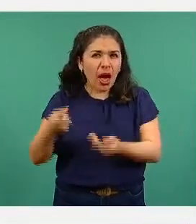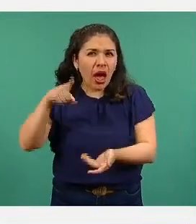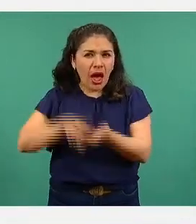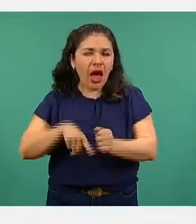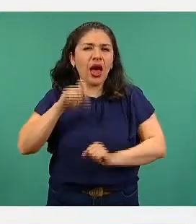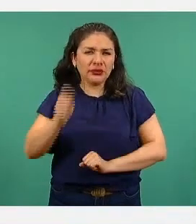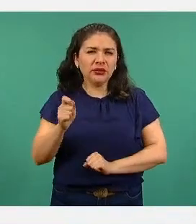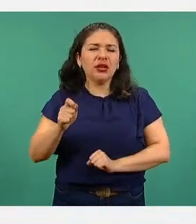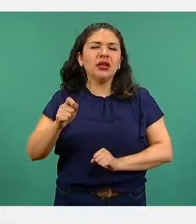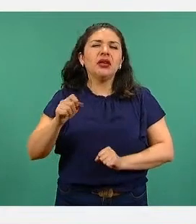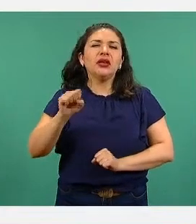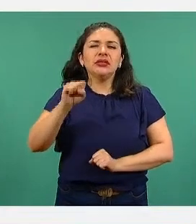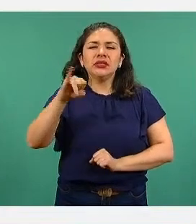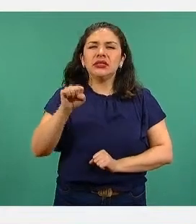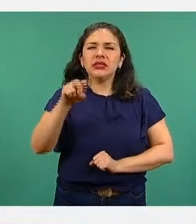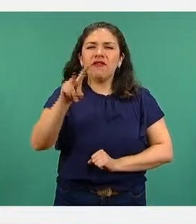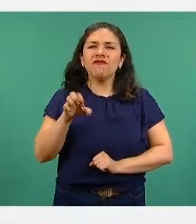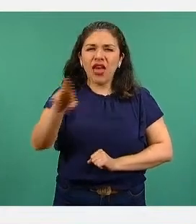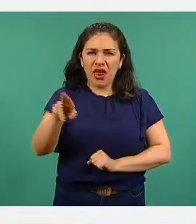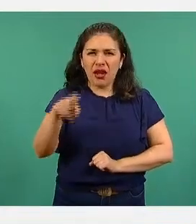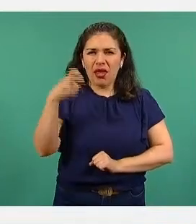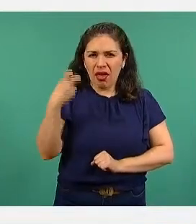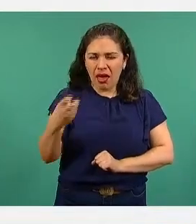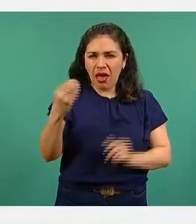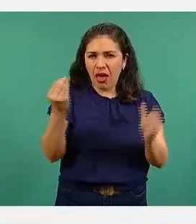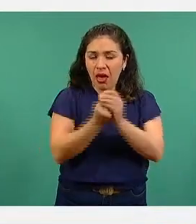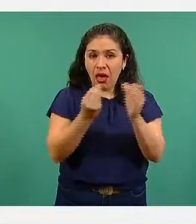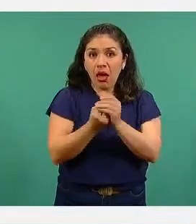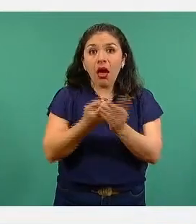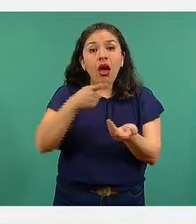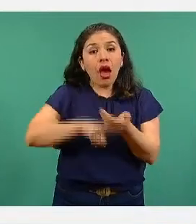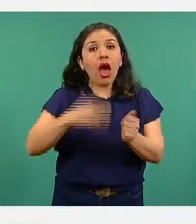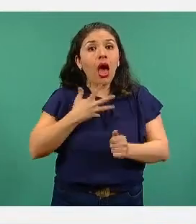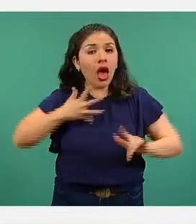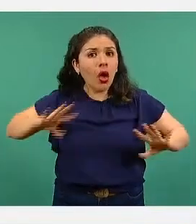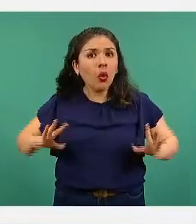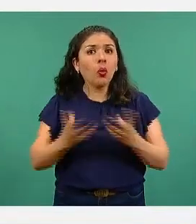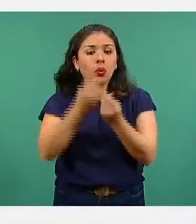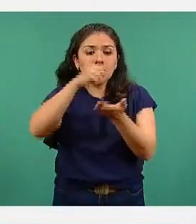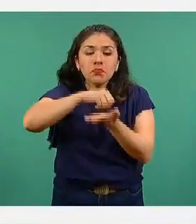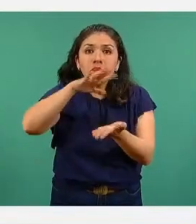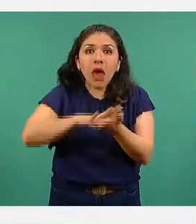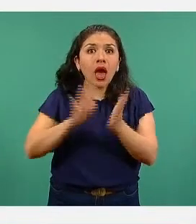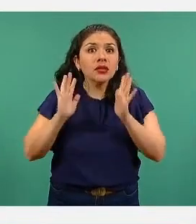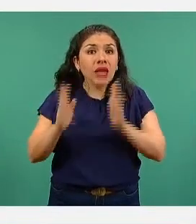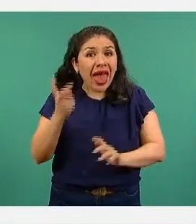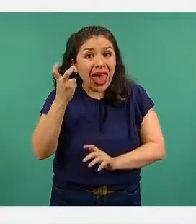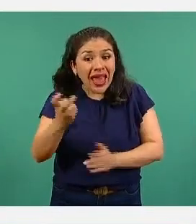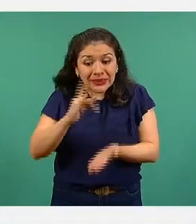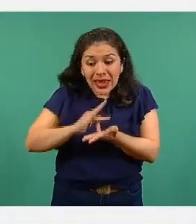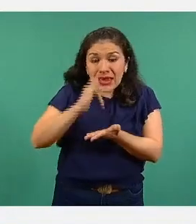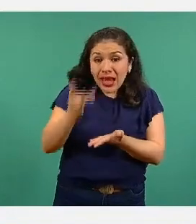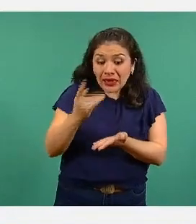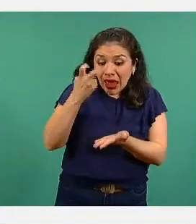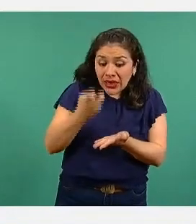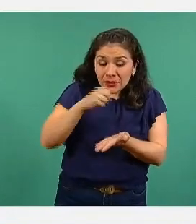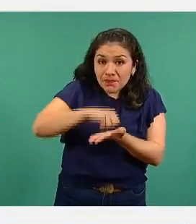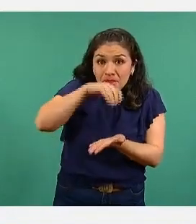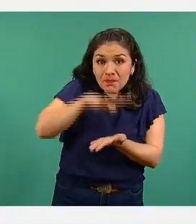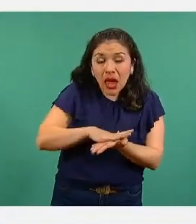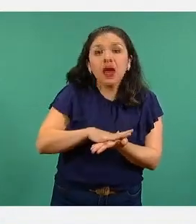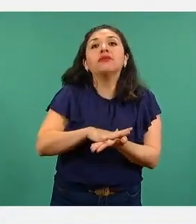perteneciente al Sistema Nacional de Vigilancia Epidemiológica tiene esta cantidad de registros. Gracias a esta cantidad de